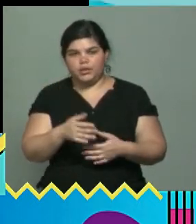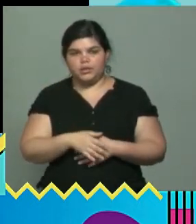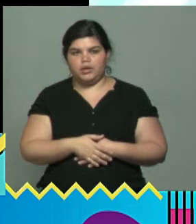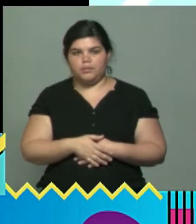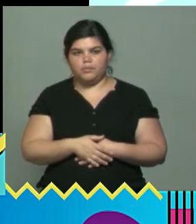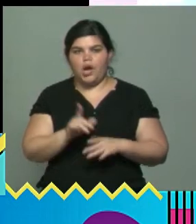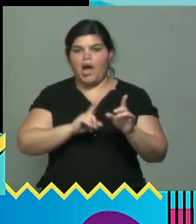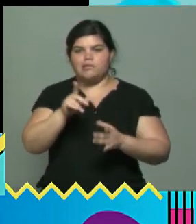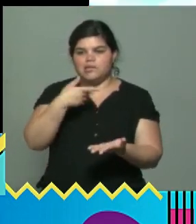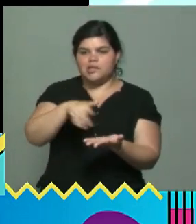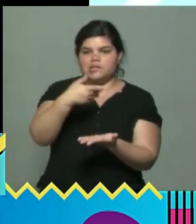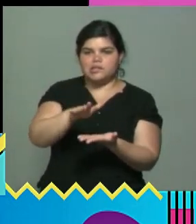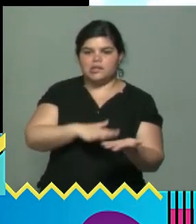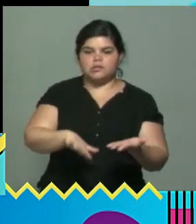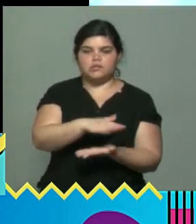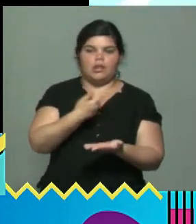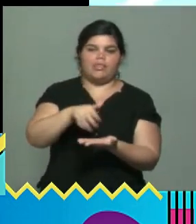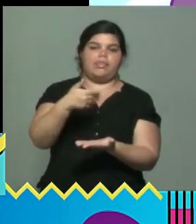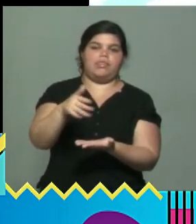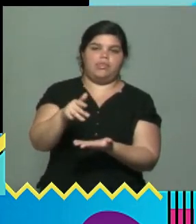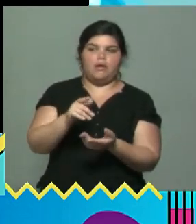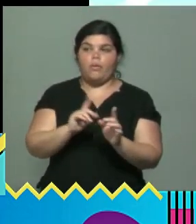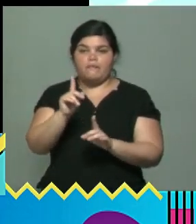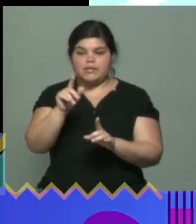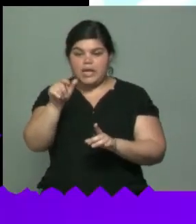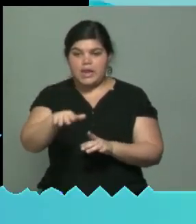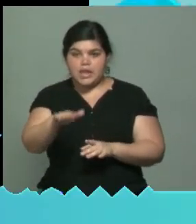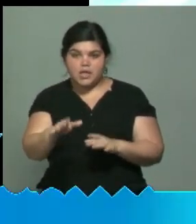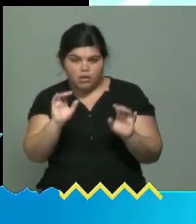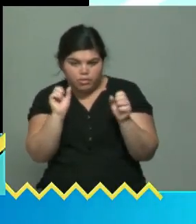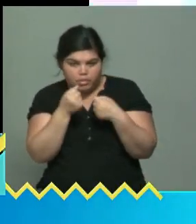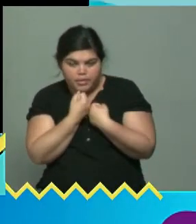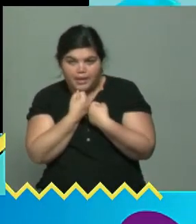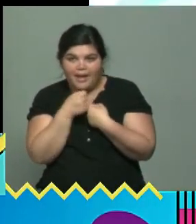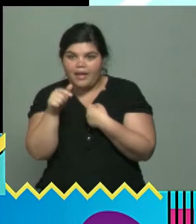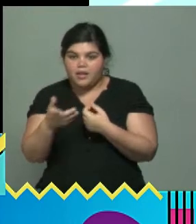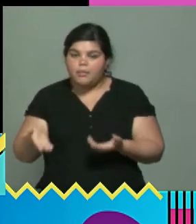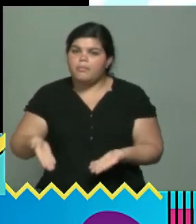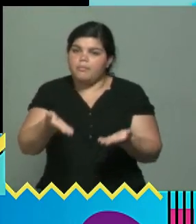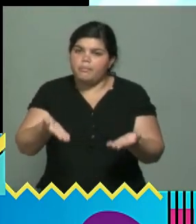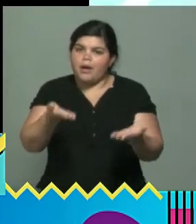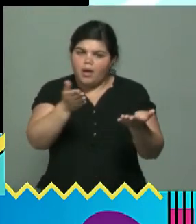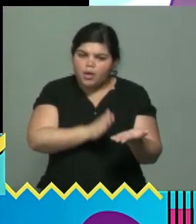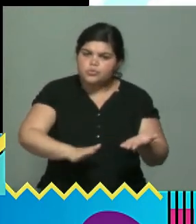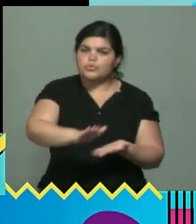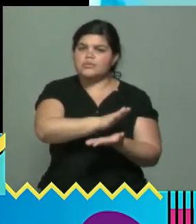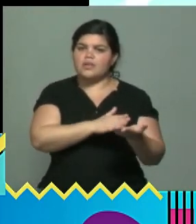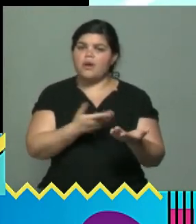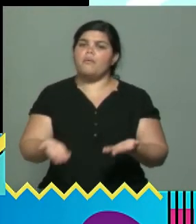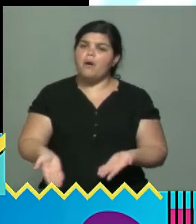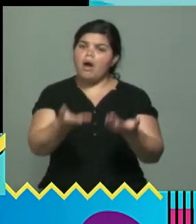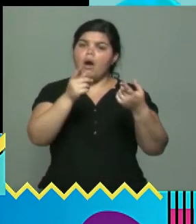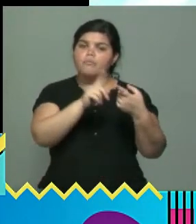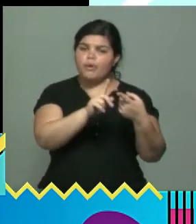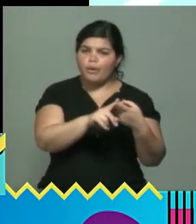tipo de exclusión social por parte de él o retraimiento, bueno, incluyéndolo socialmente, haciendo que el chico pueda relacionarse con